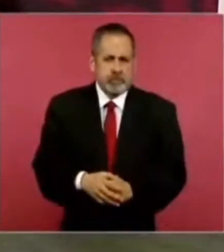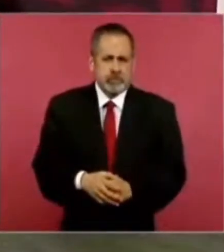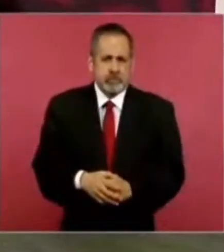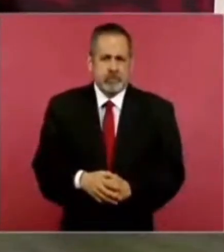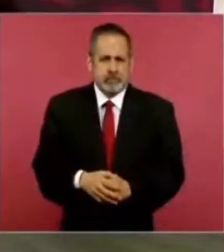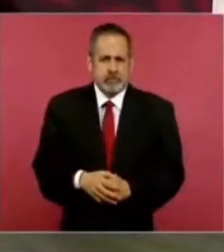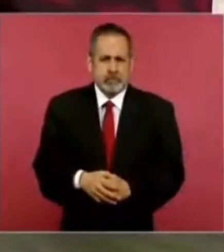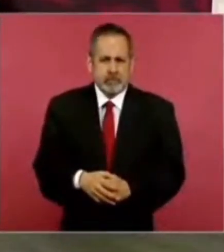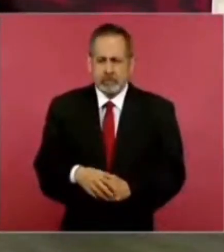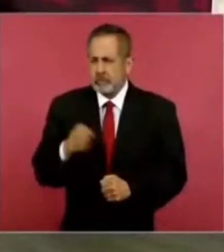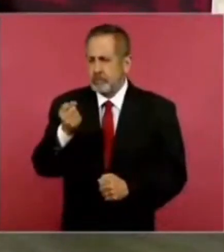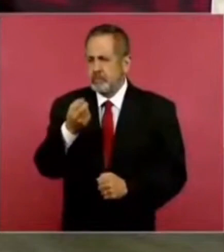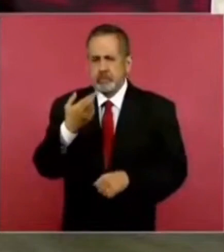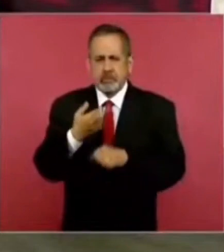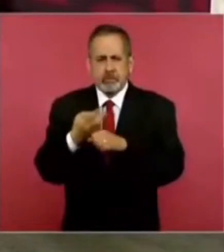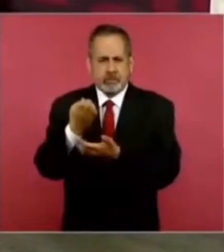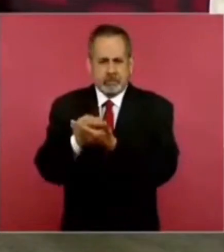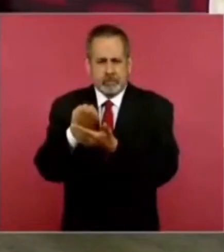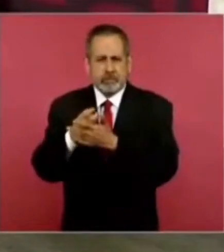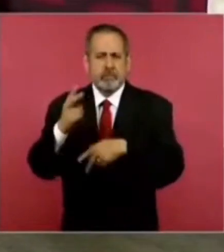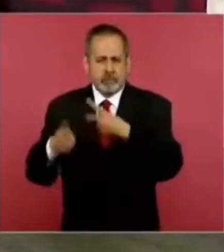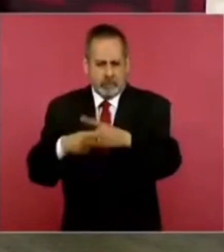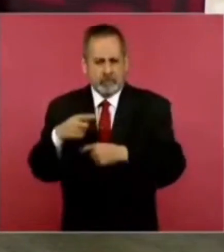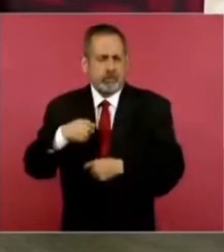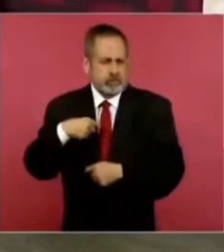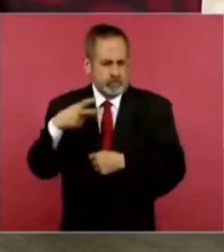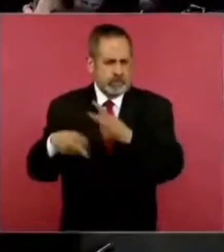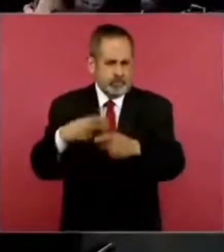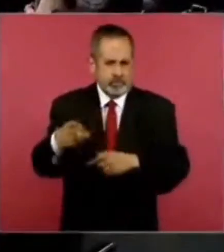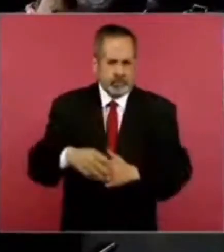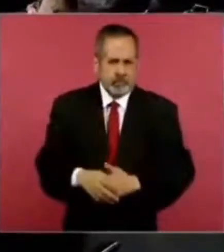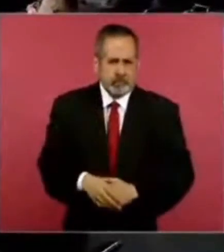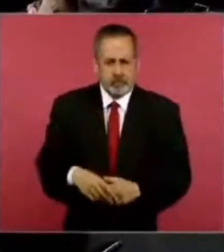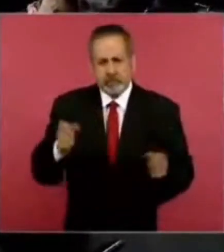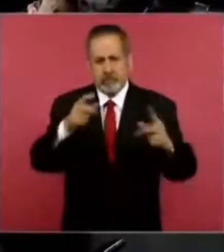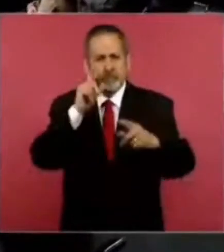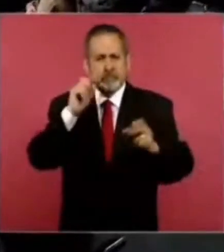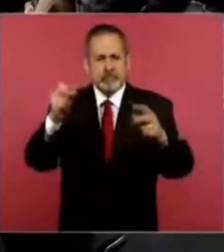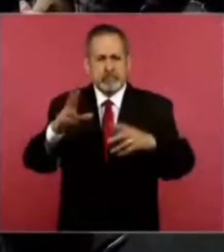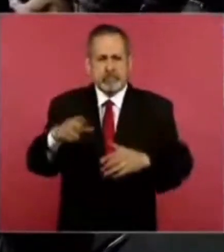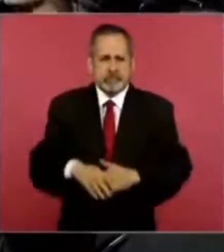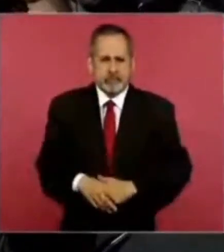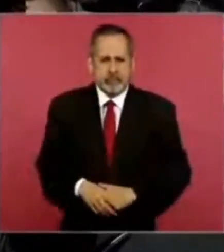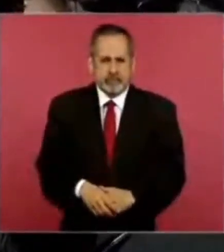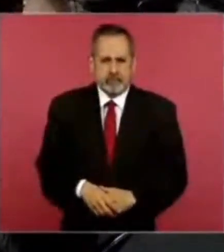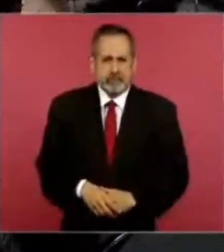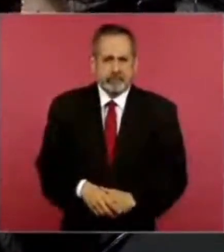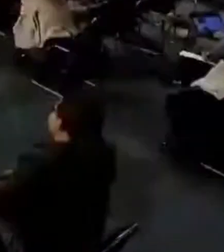y Economía, más que nada. Secretario de Economía. Nos vemos mañana. Gracias.